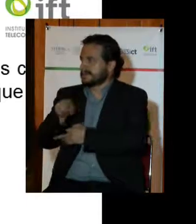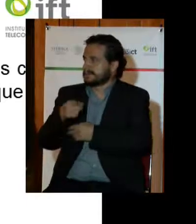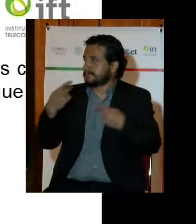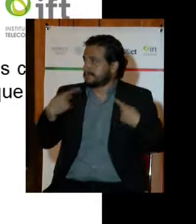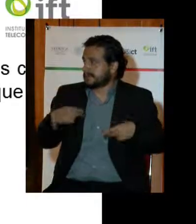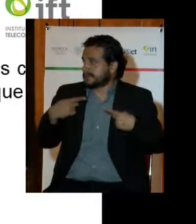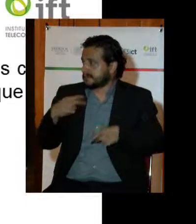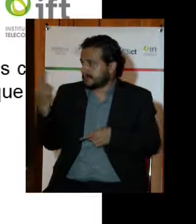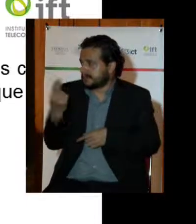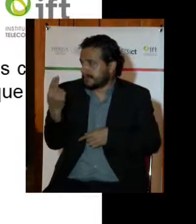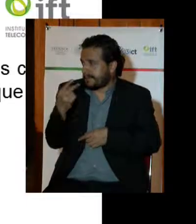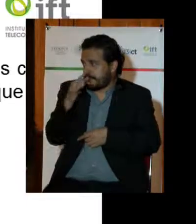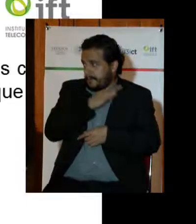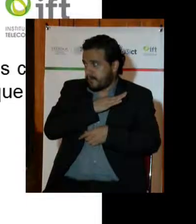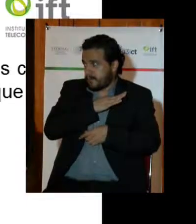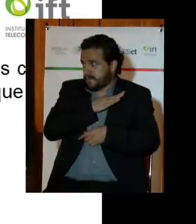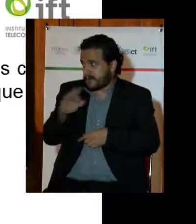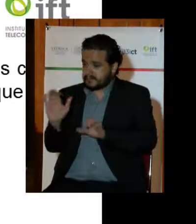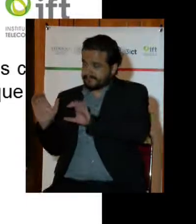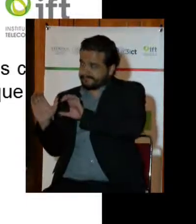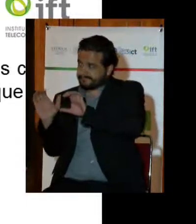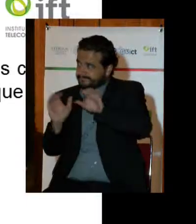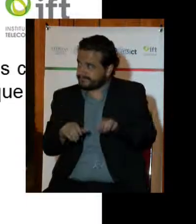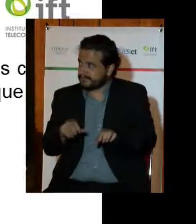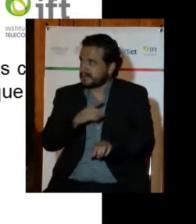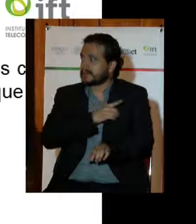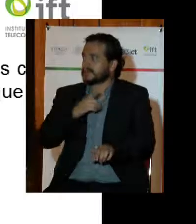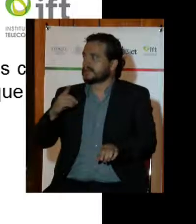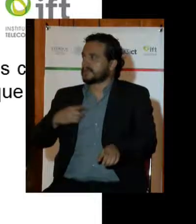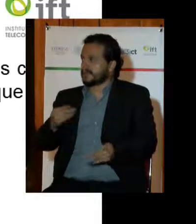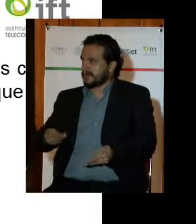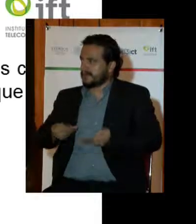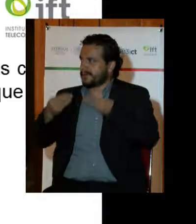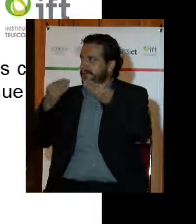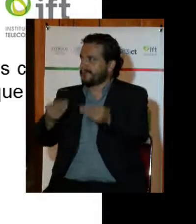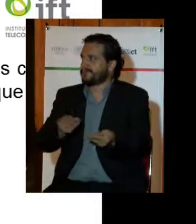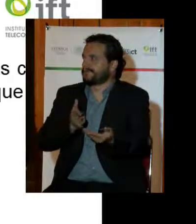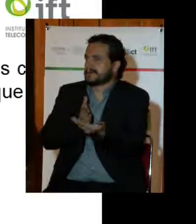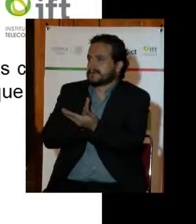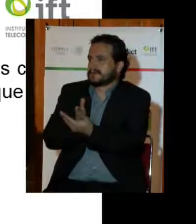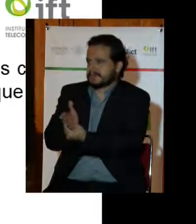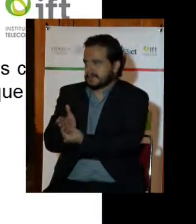este servicio esté disponible en forma accesible, por ejemplo.